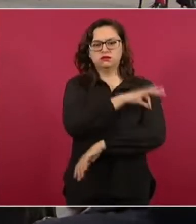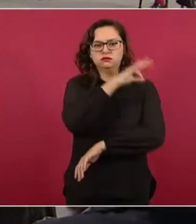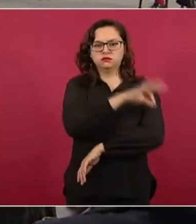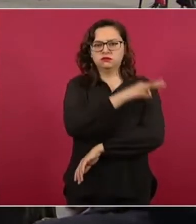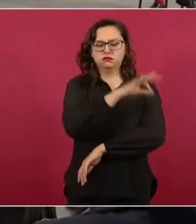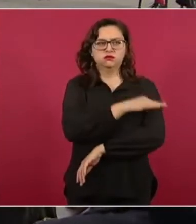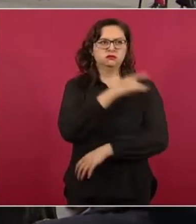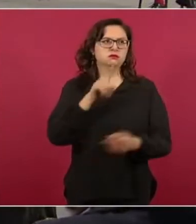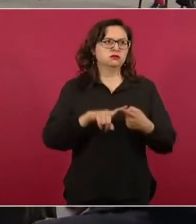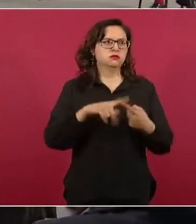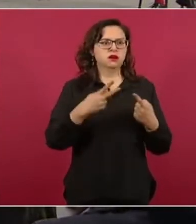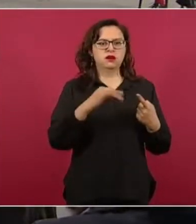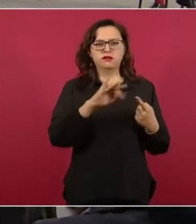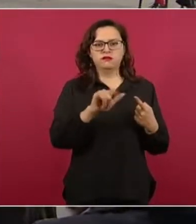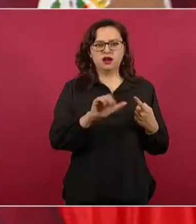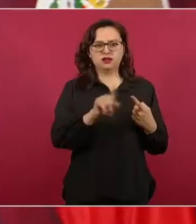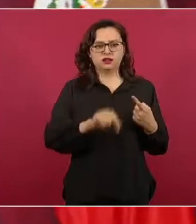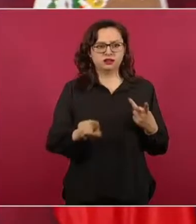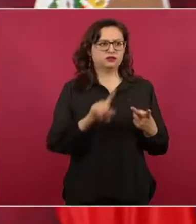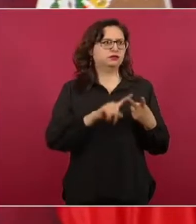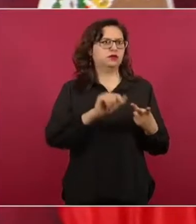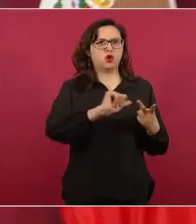como Pfizer u otras